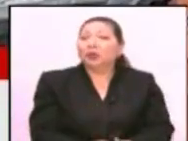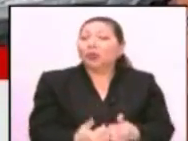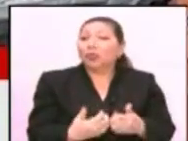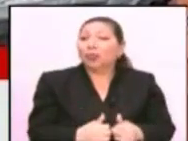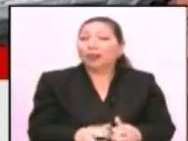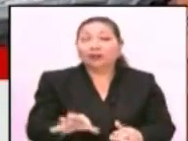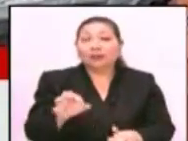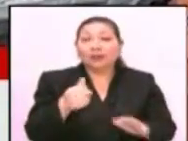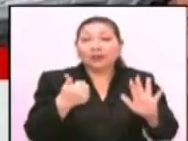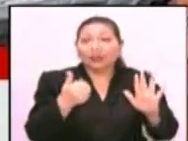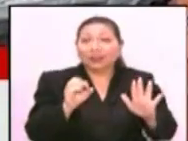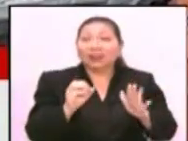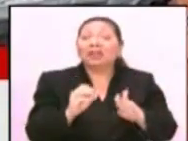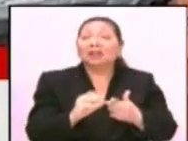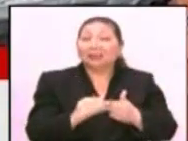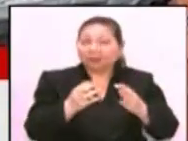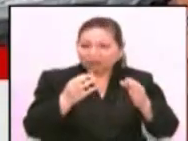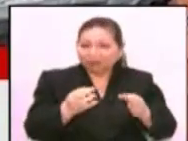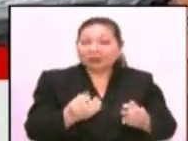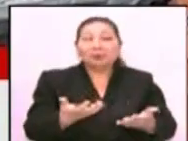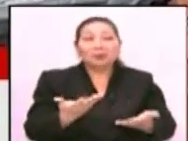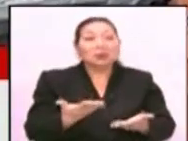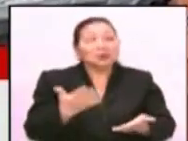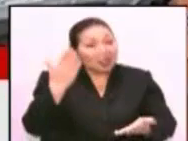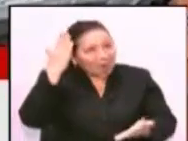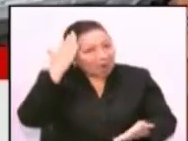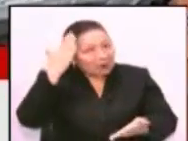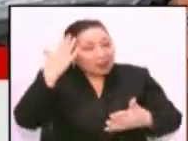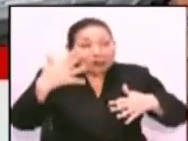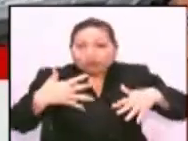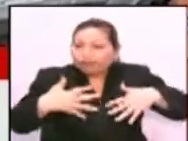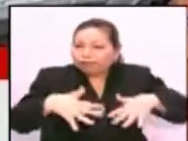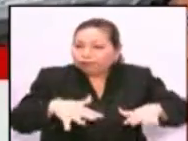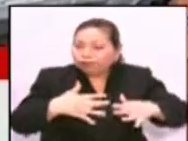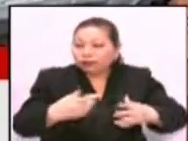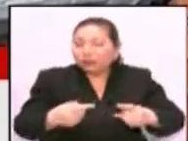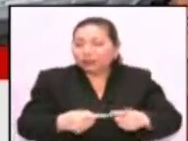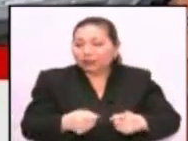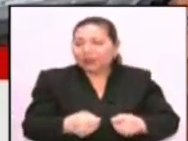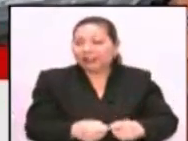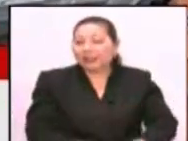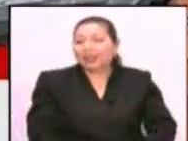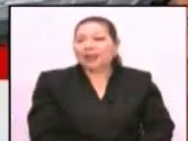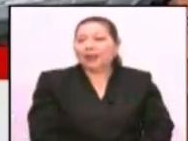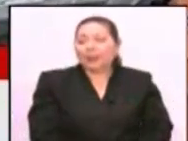empresario seleccionar a 60 que tenían realmente condiciones técnicas productivas en temas textiles.